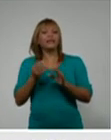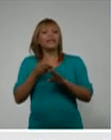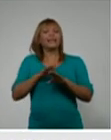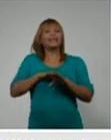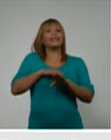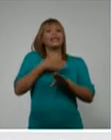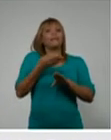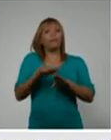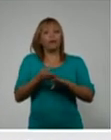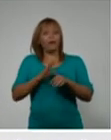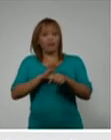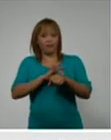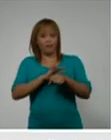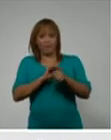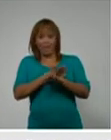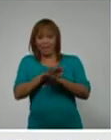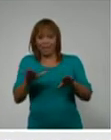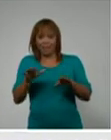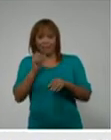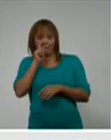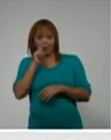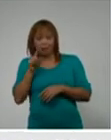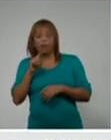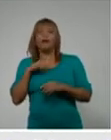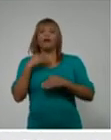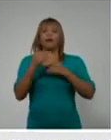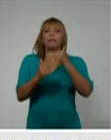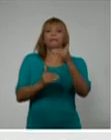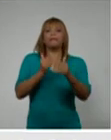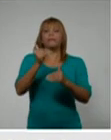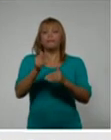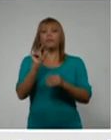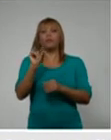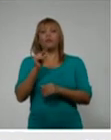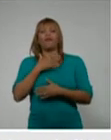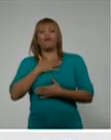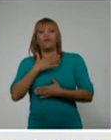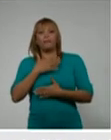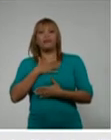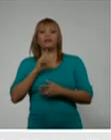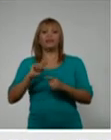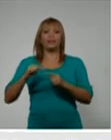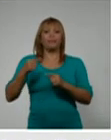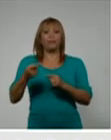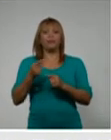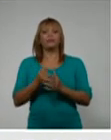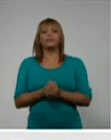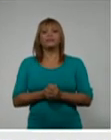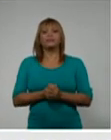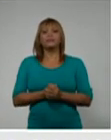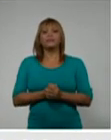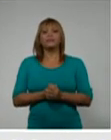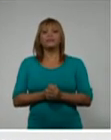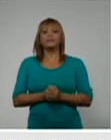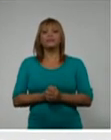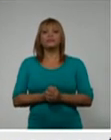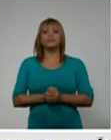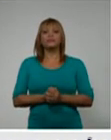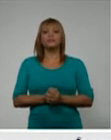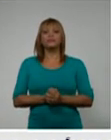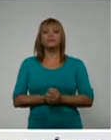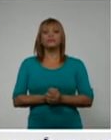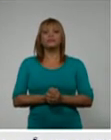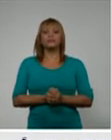la enfermedad ha pasado, y muchas veces el diagnóstico se hace por la presencia de títulos de